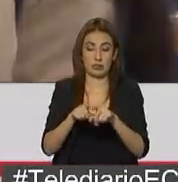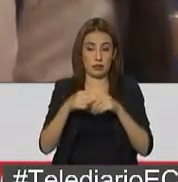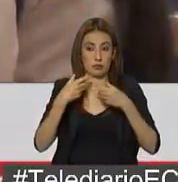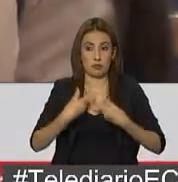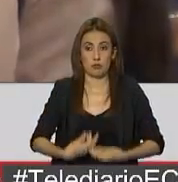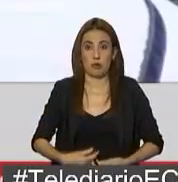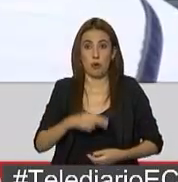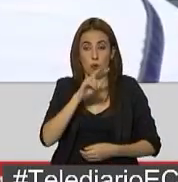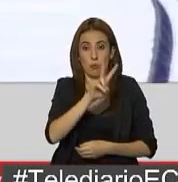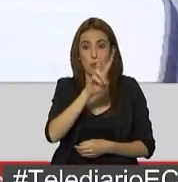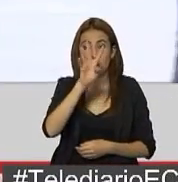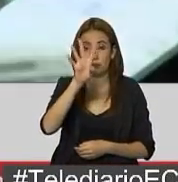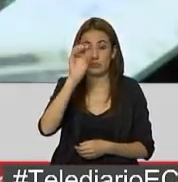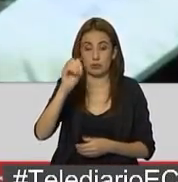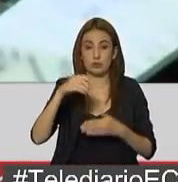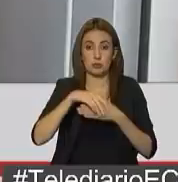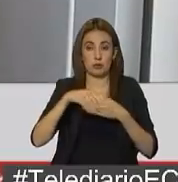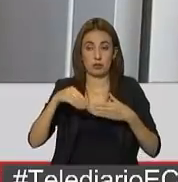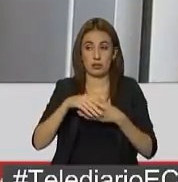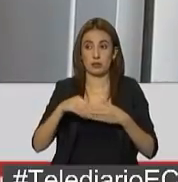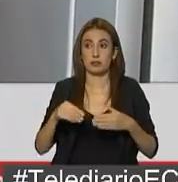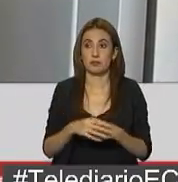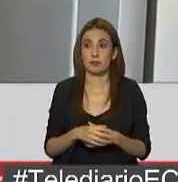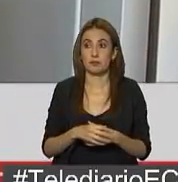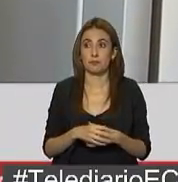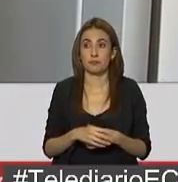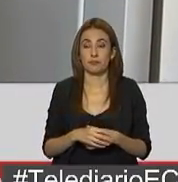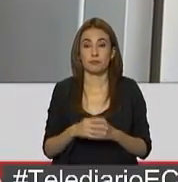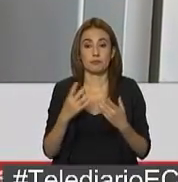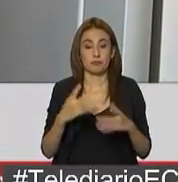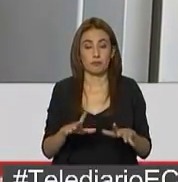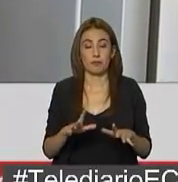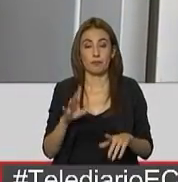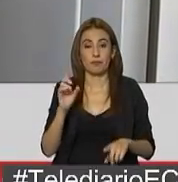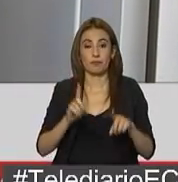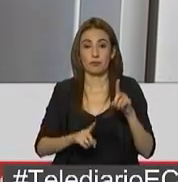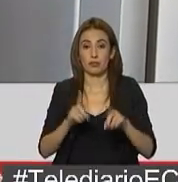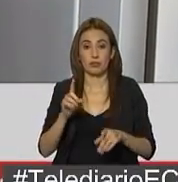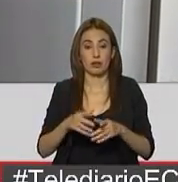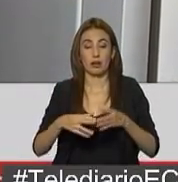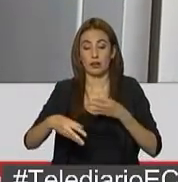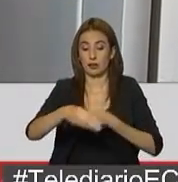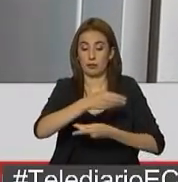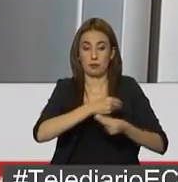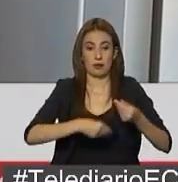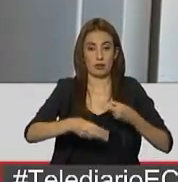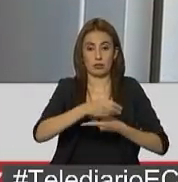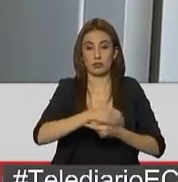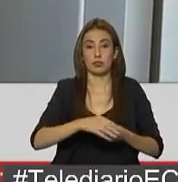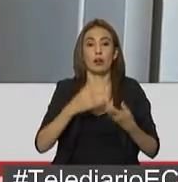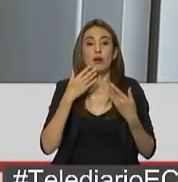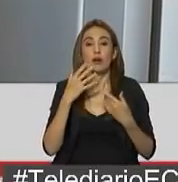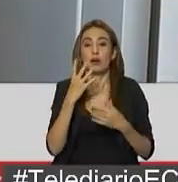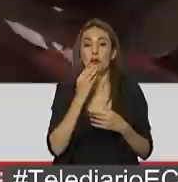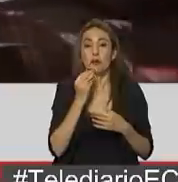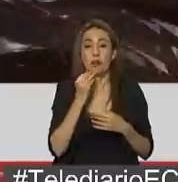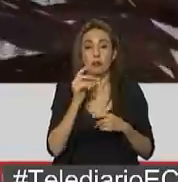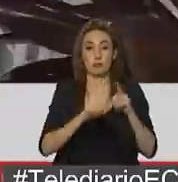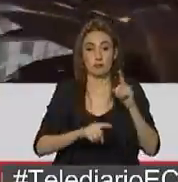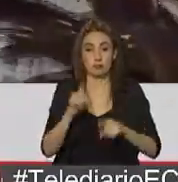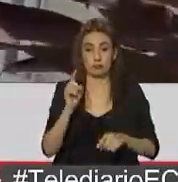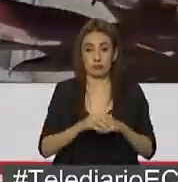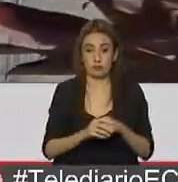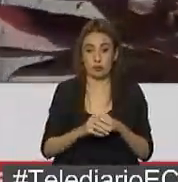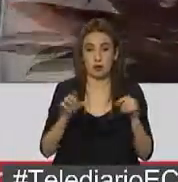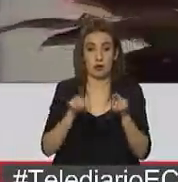monetaria de $240 mensuales. Y lo invierto en la salud, educación y alimentación de mi hijo. Las